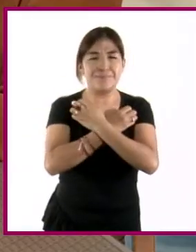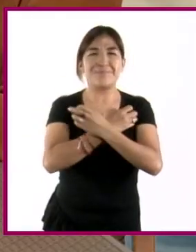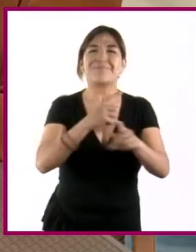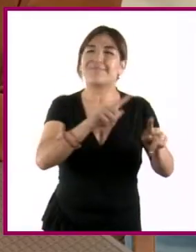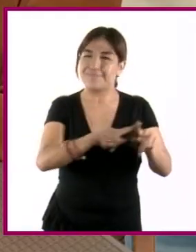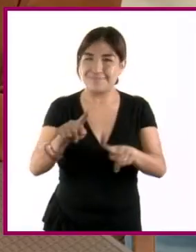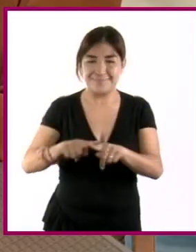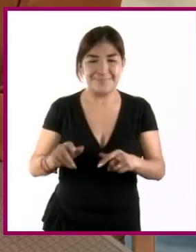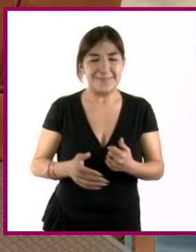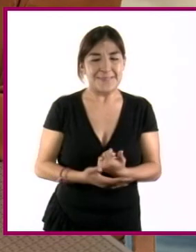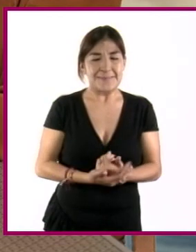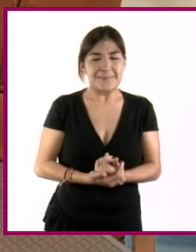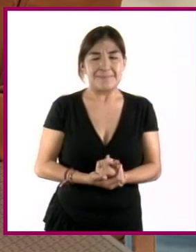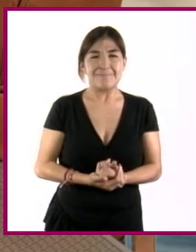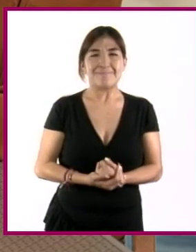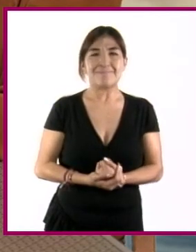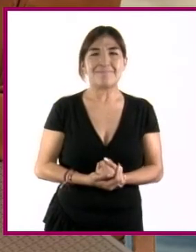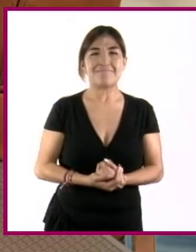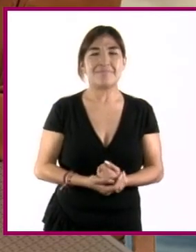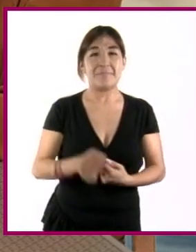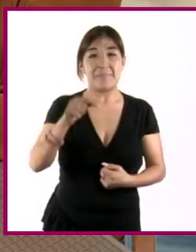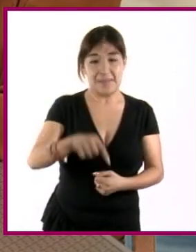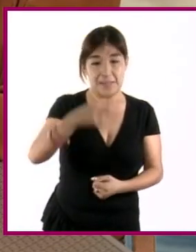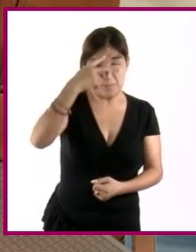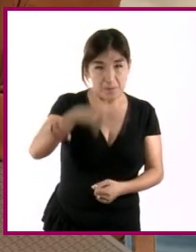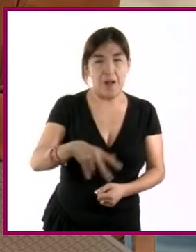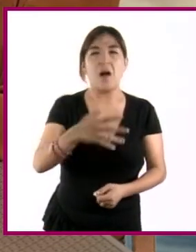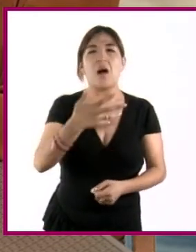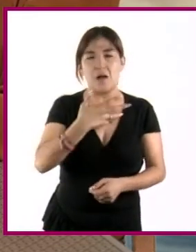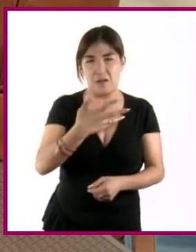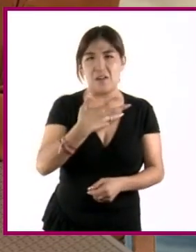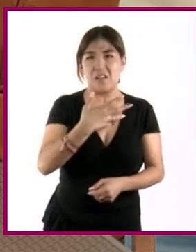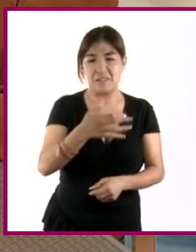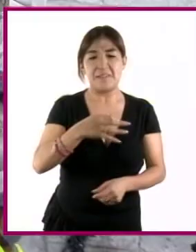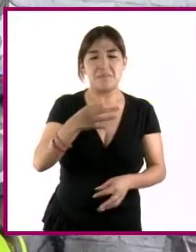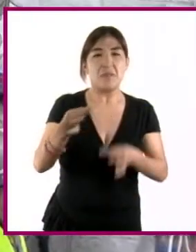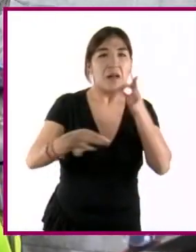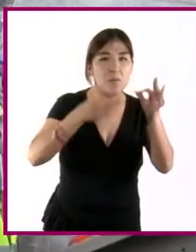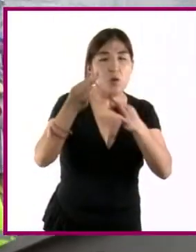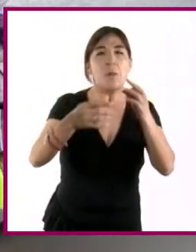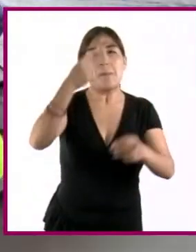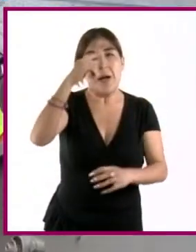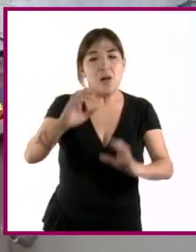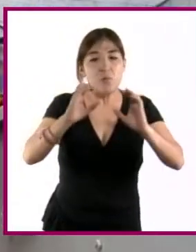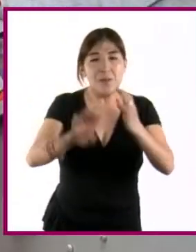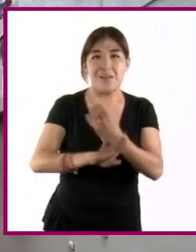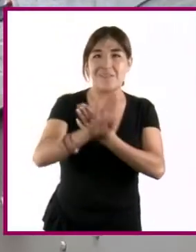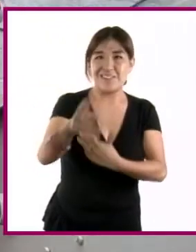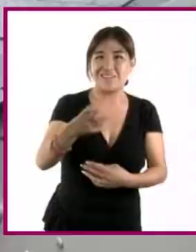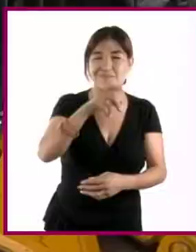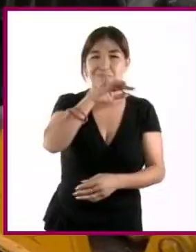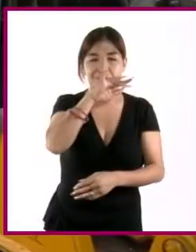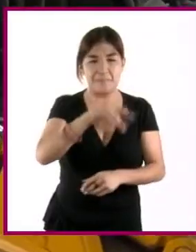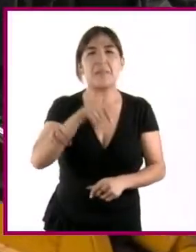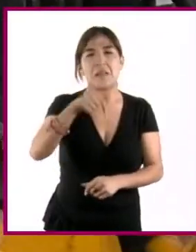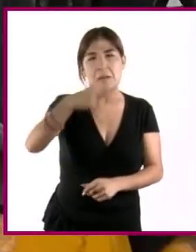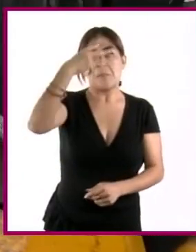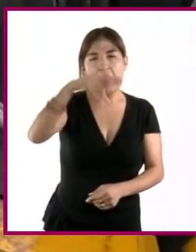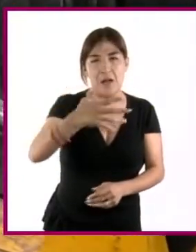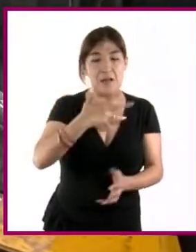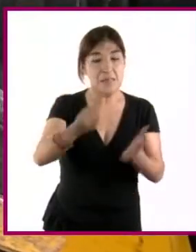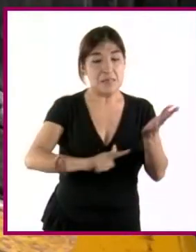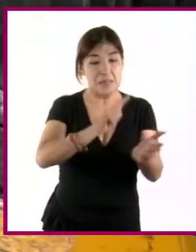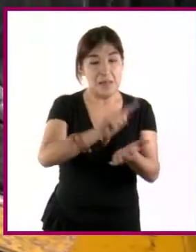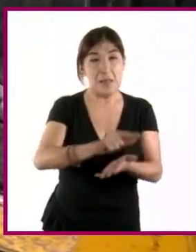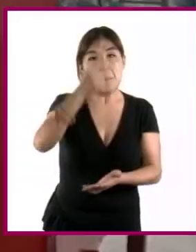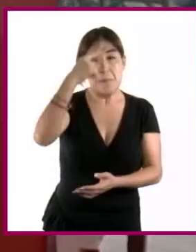¿se están tomando en serio las políticas ambientales para frenar la contaminación? En México tenemos la Ley para la Prevención